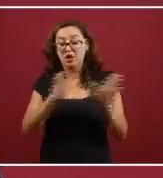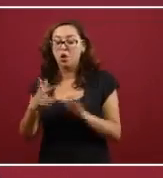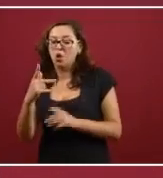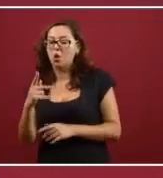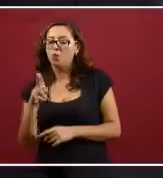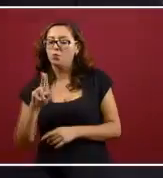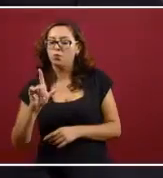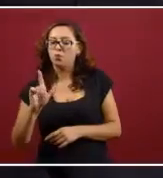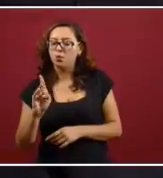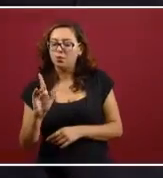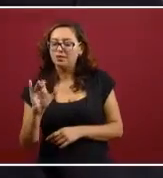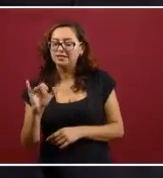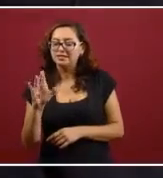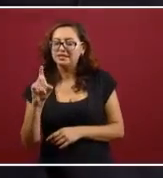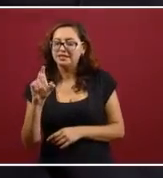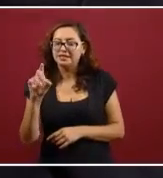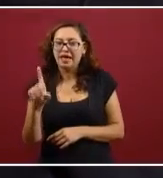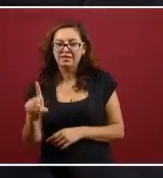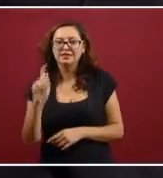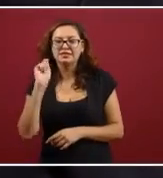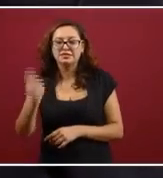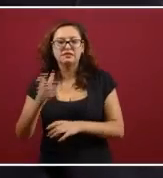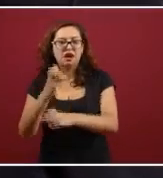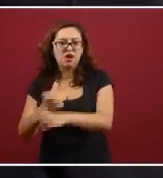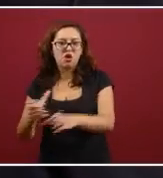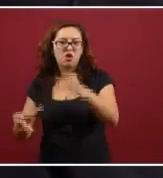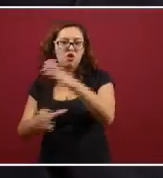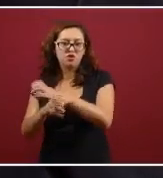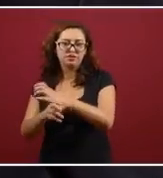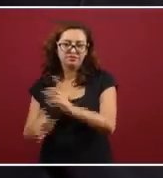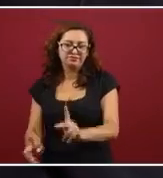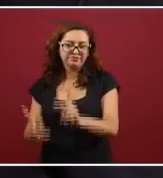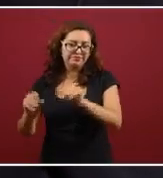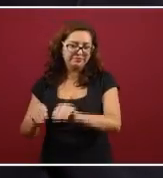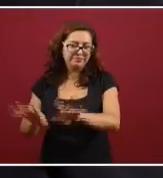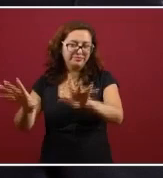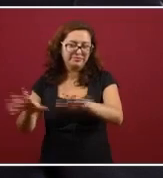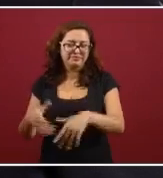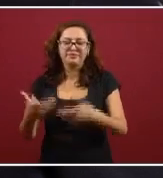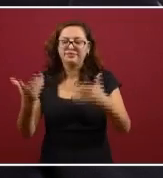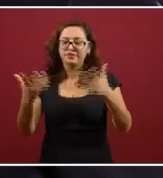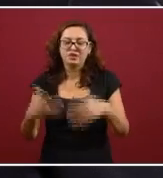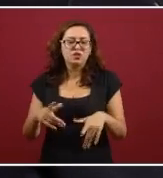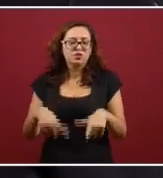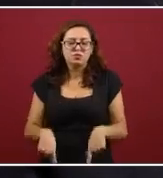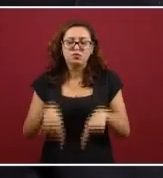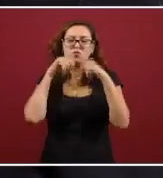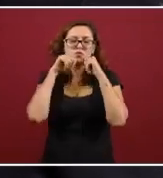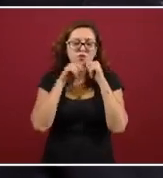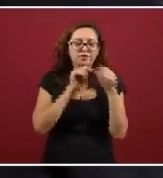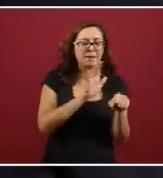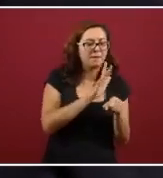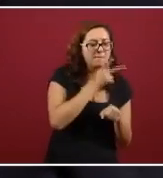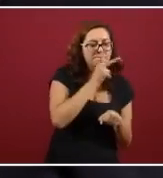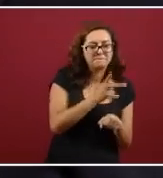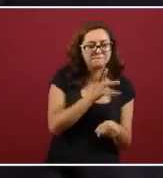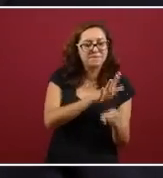más con los productos. Bueno, propaganda o publicidad. No quiero